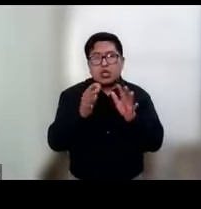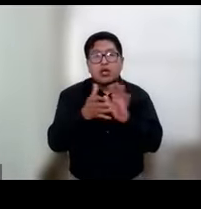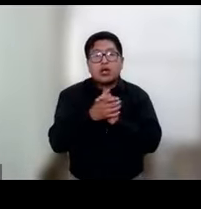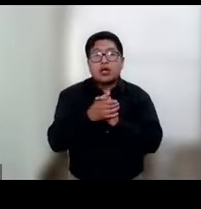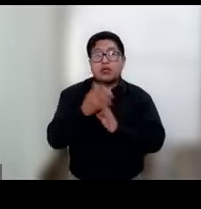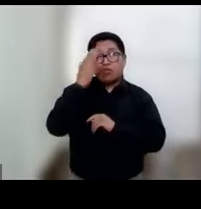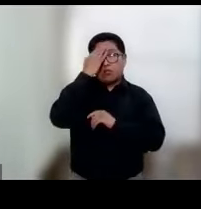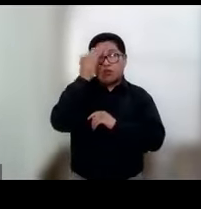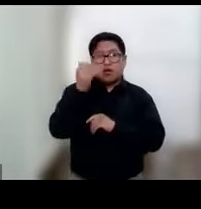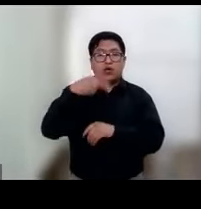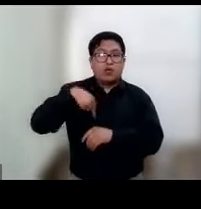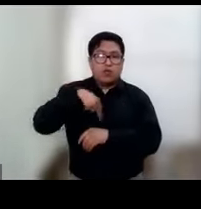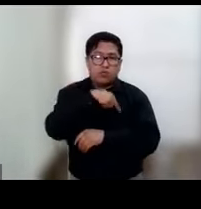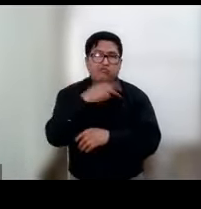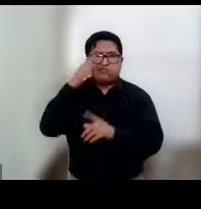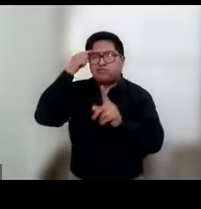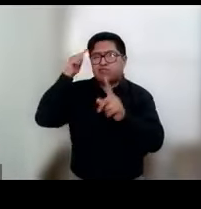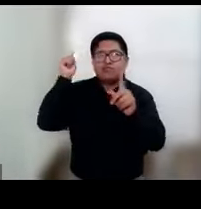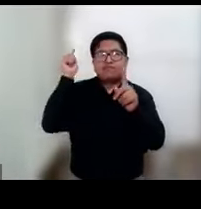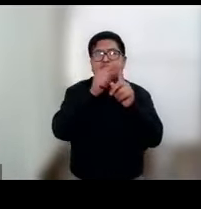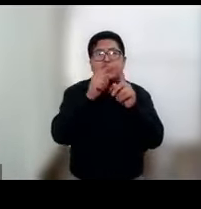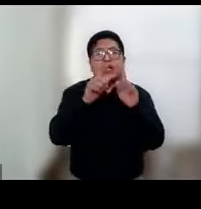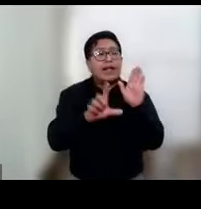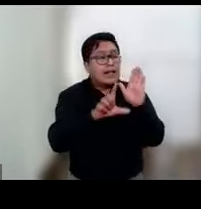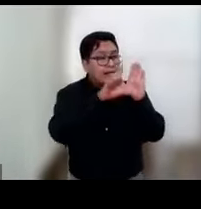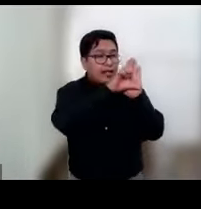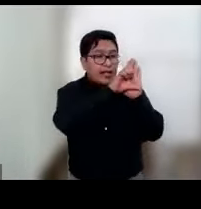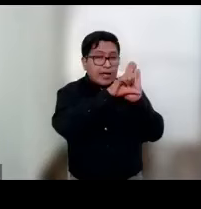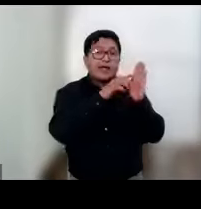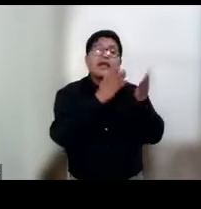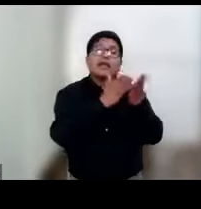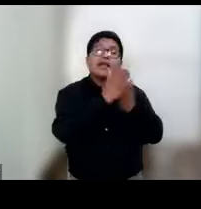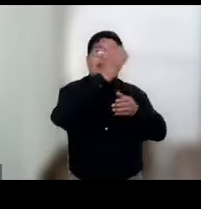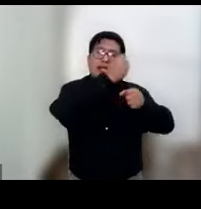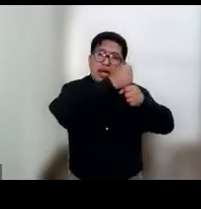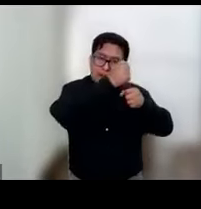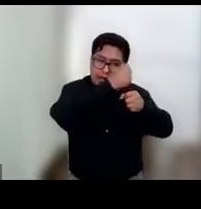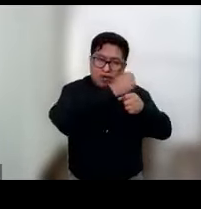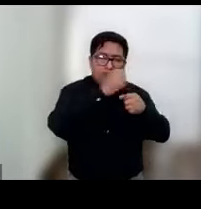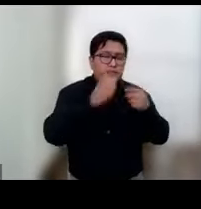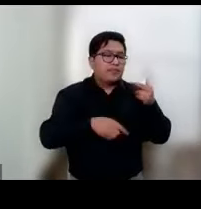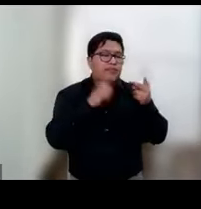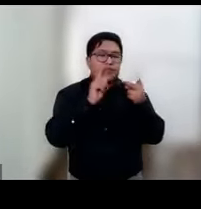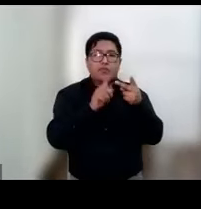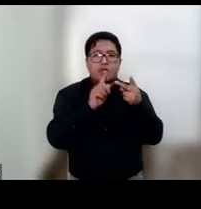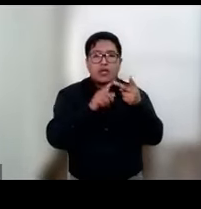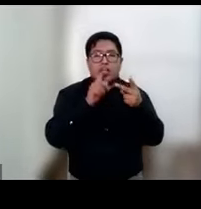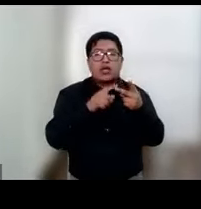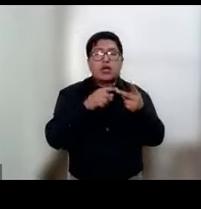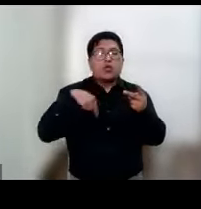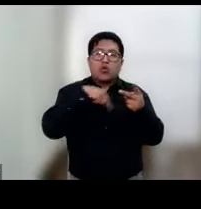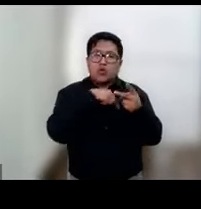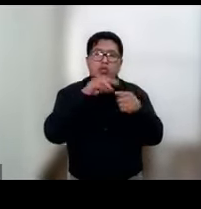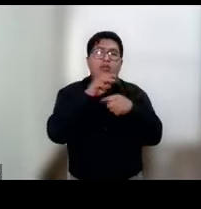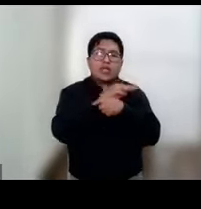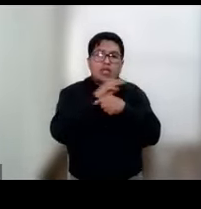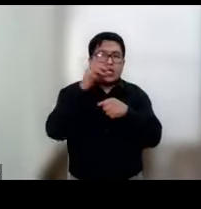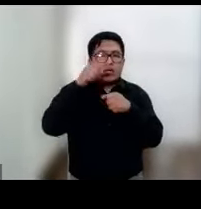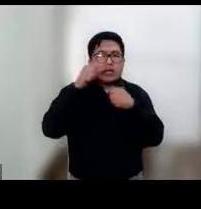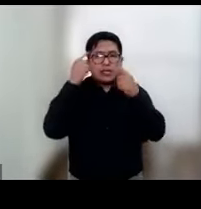nuestra acción está enmarcada básicamente en la ley general del trabajo y porque nuestras capacidades debo ser muy autocrítica nuestras